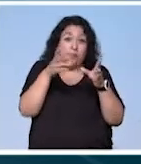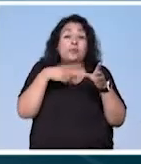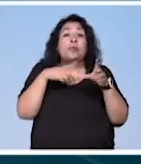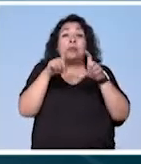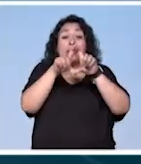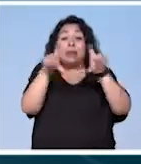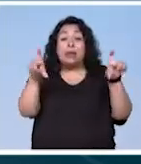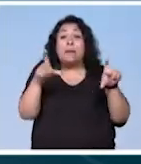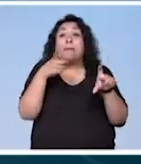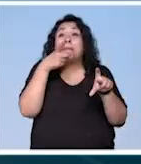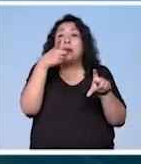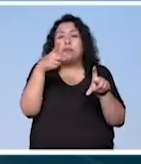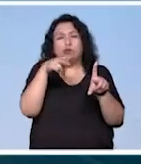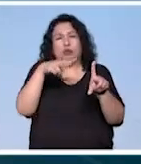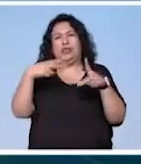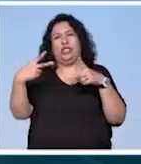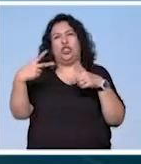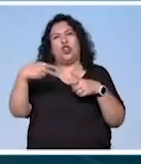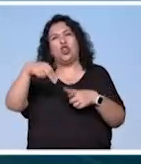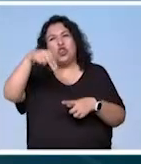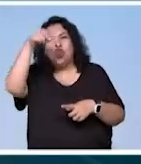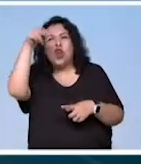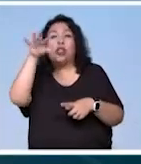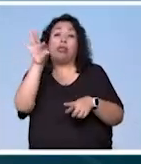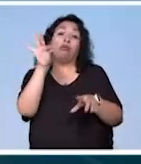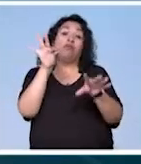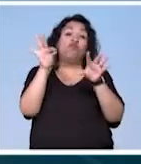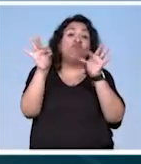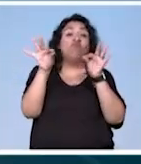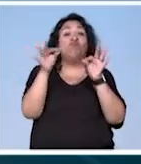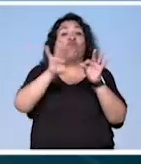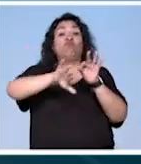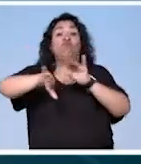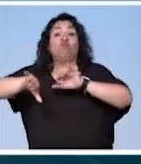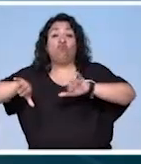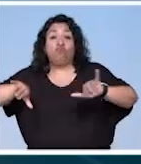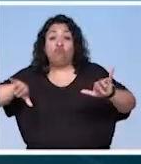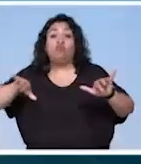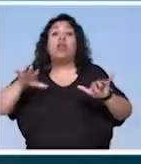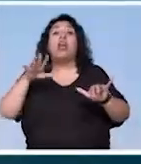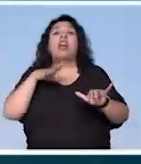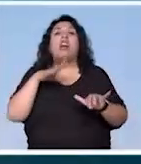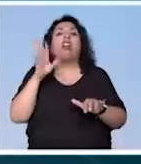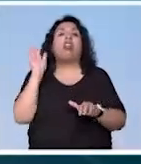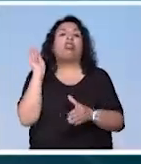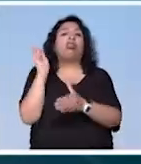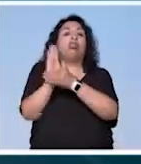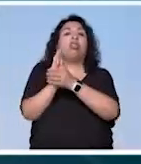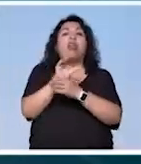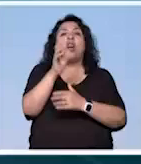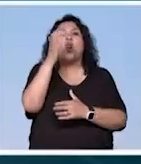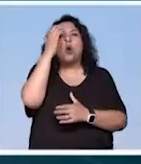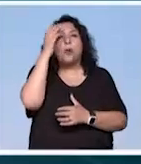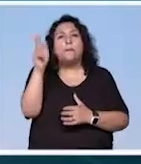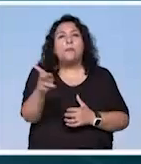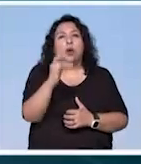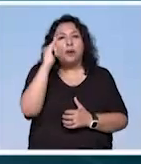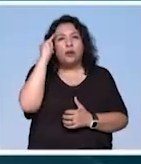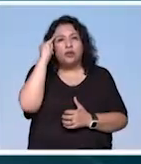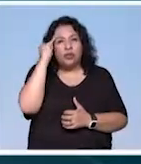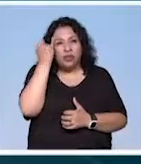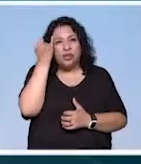artículo perpetúa un enfoque norteño, elitista y excluyente, que pasa por alto el conocimiento de los pueblos